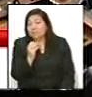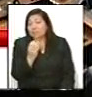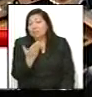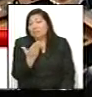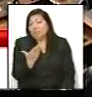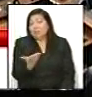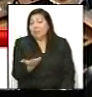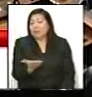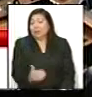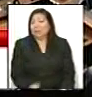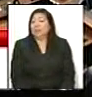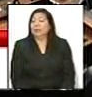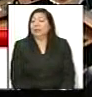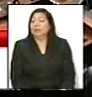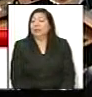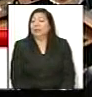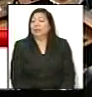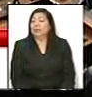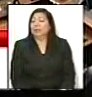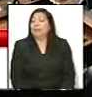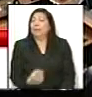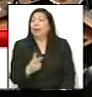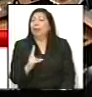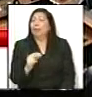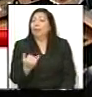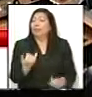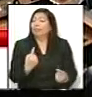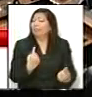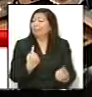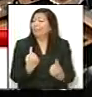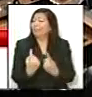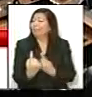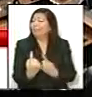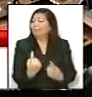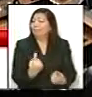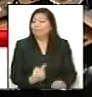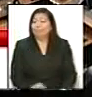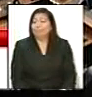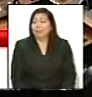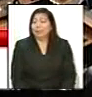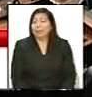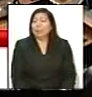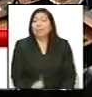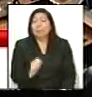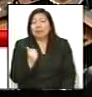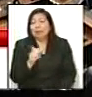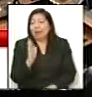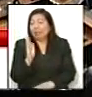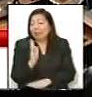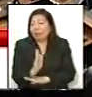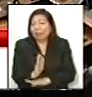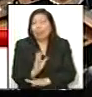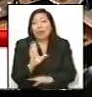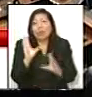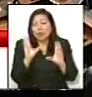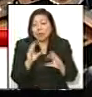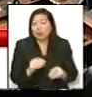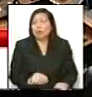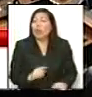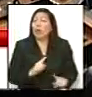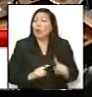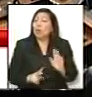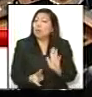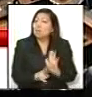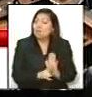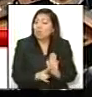la pongo a disposición de la comisión para no estar en esta confrontación permanente todo el día, mañana, tarde y noche, y con algunos voluntarios